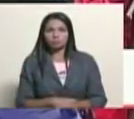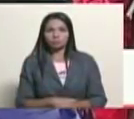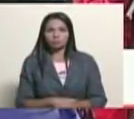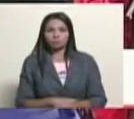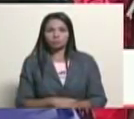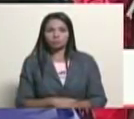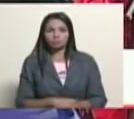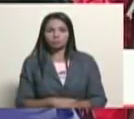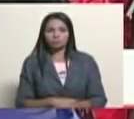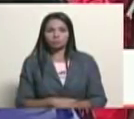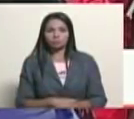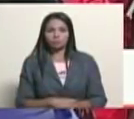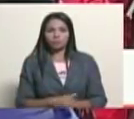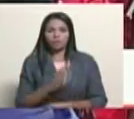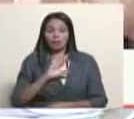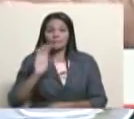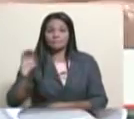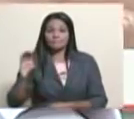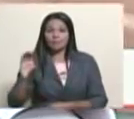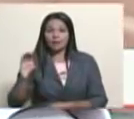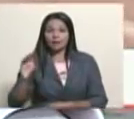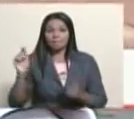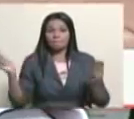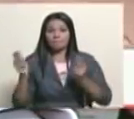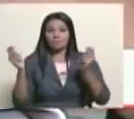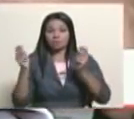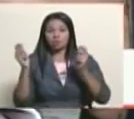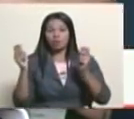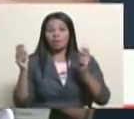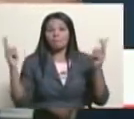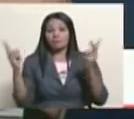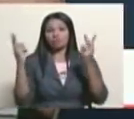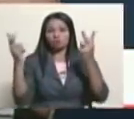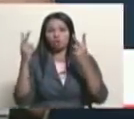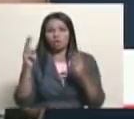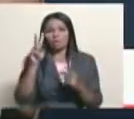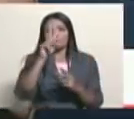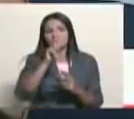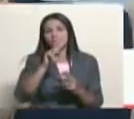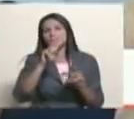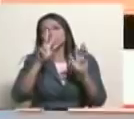En el país tal, gran victoria, 28%.